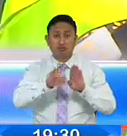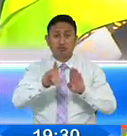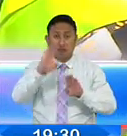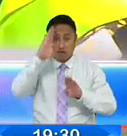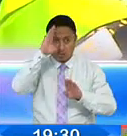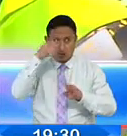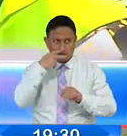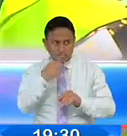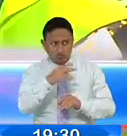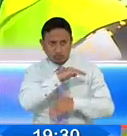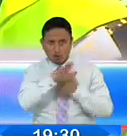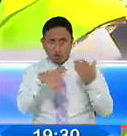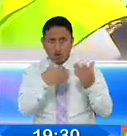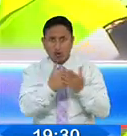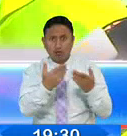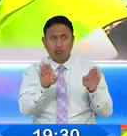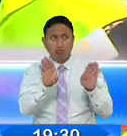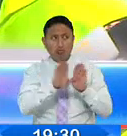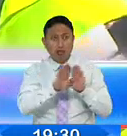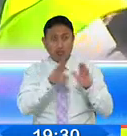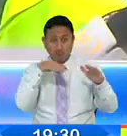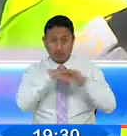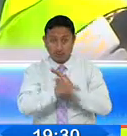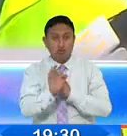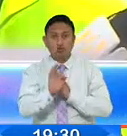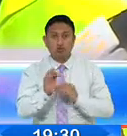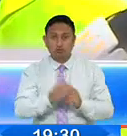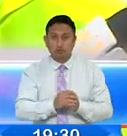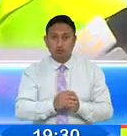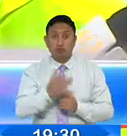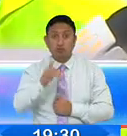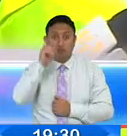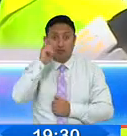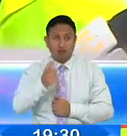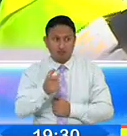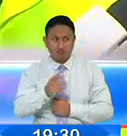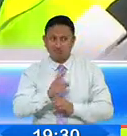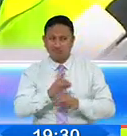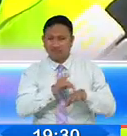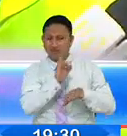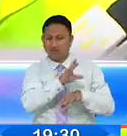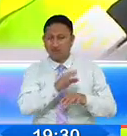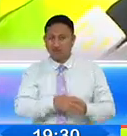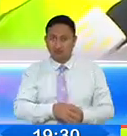de que todo estaba cerrado, pero no se ha allanado eso, porque el fiscal indicó que no era necesario. Yo